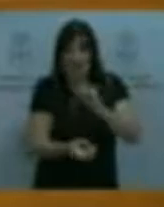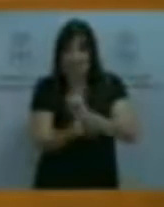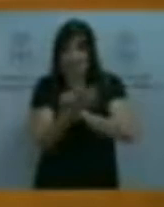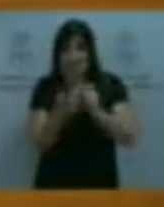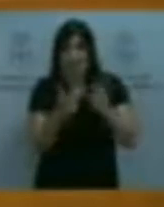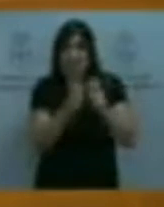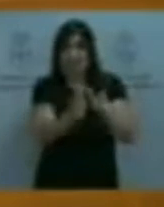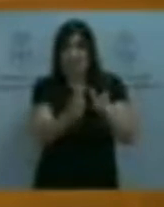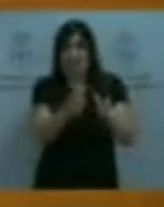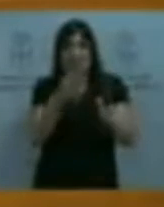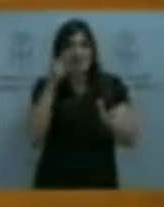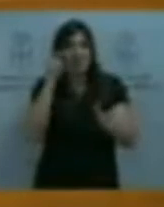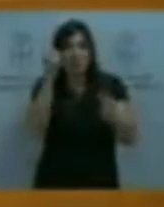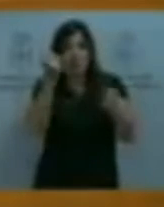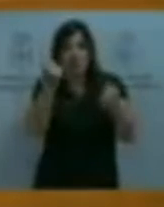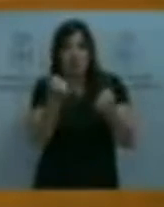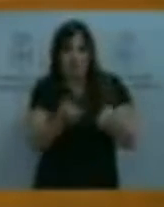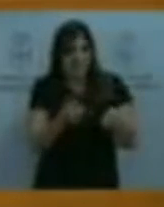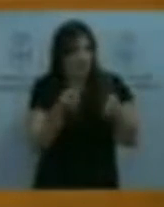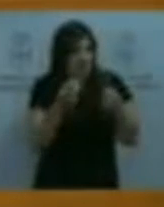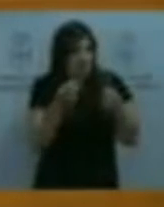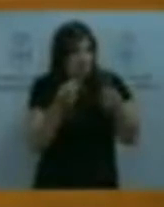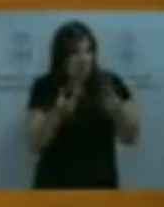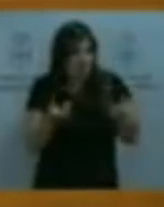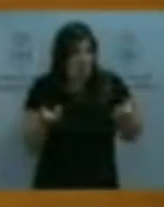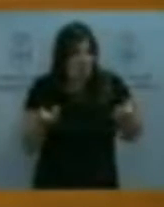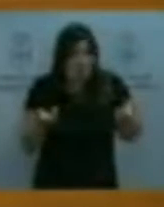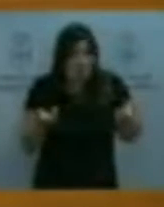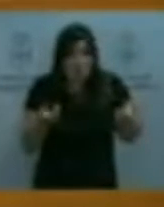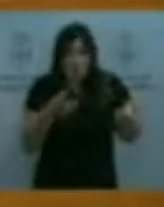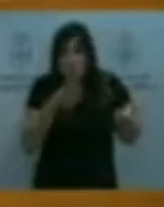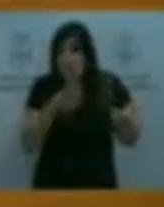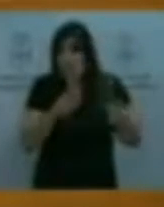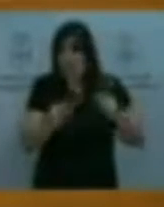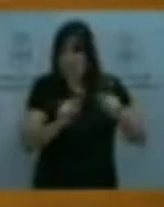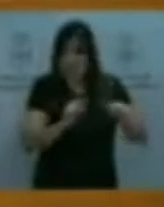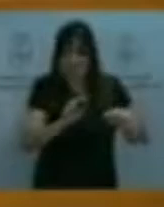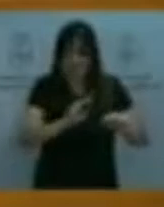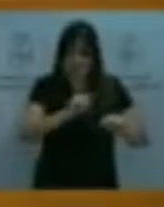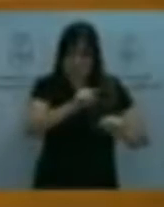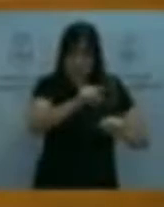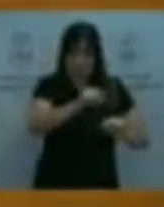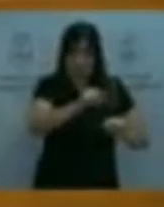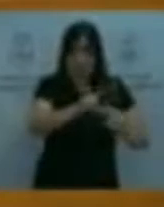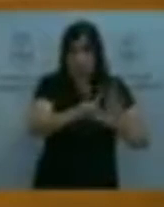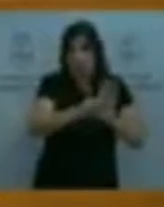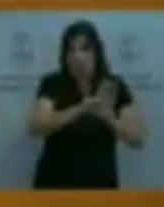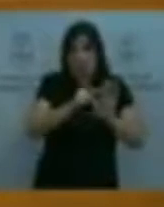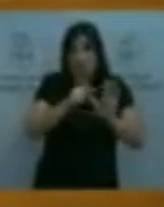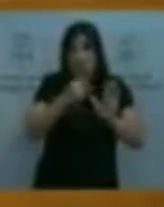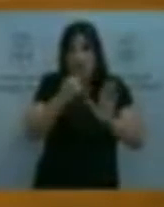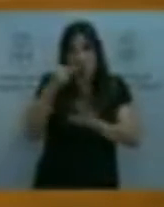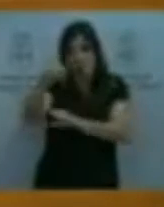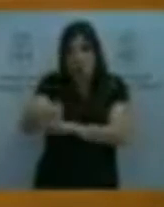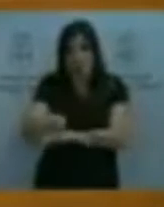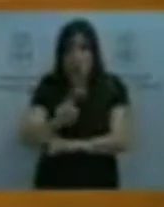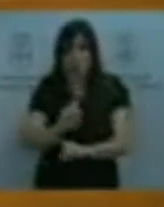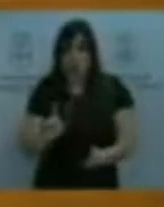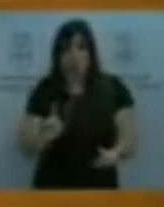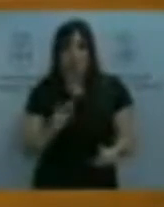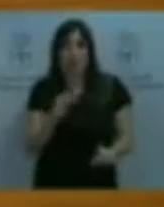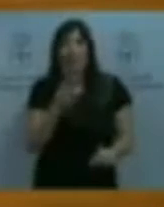tener, puesto que sus decisiones no pueden, por ley, ser vinculantes, y si son consultivas, pues ¿para qué nos hace